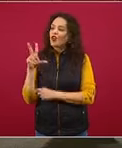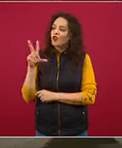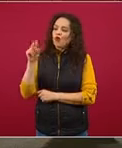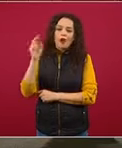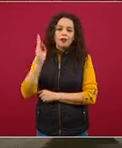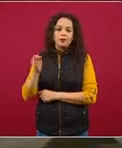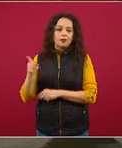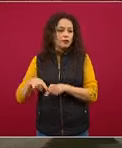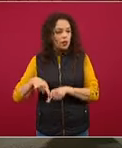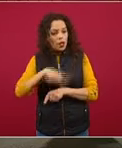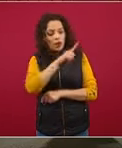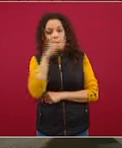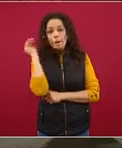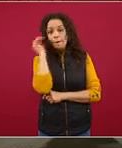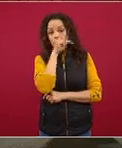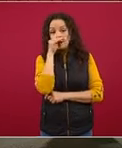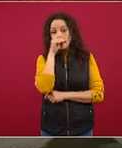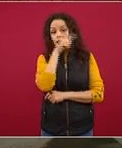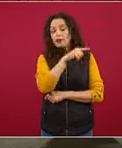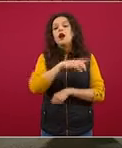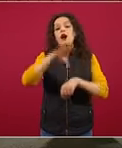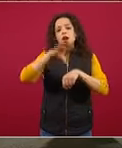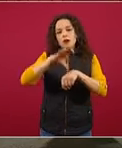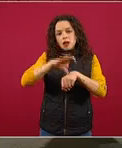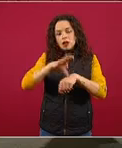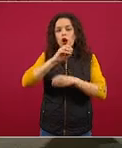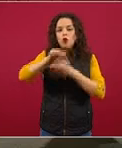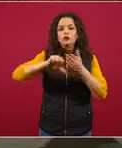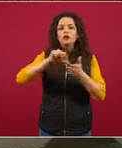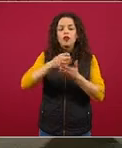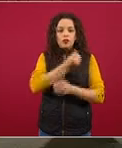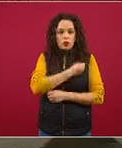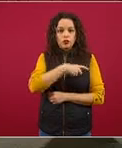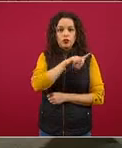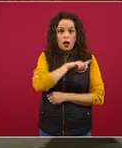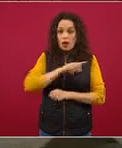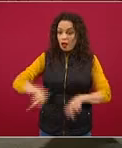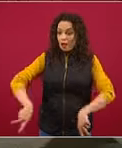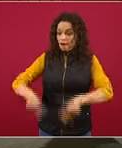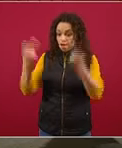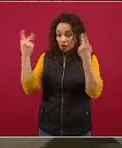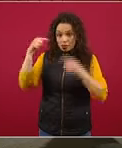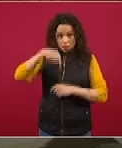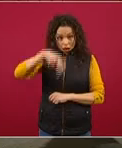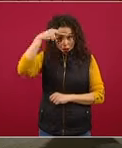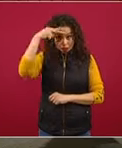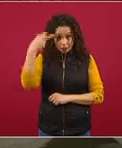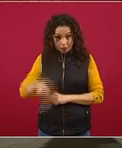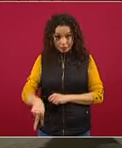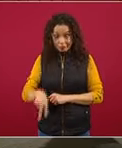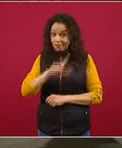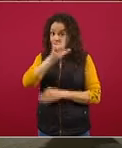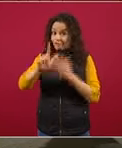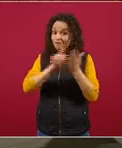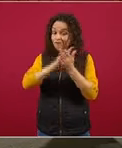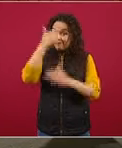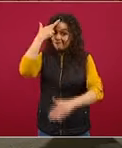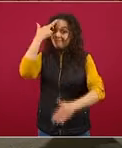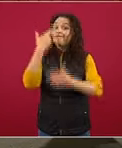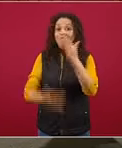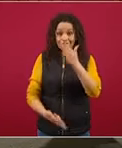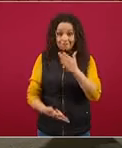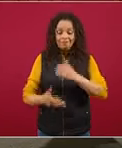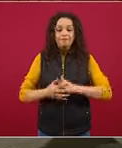gratuita. La venta de esta vacuna en nuestro país es ilegal. En el medio privado ya está también la vacuna